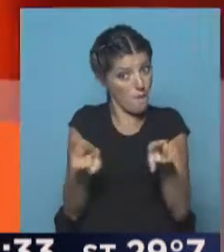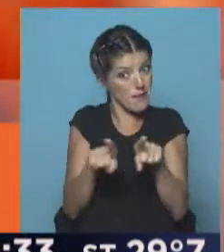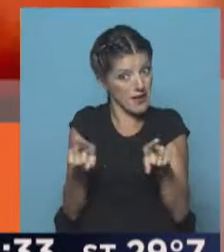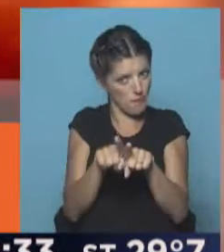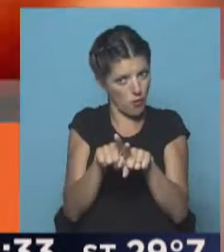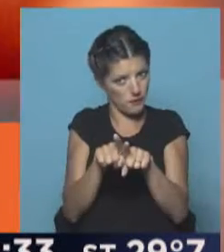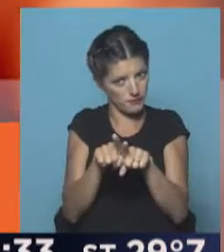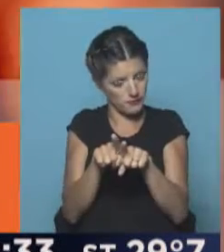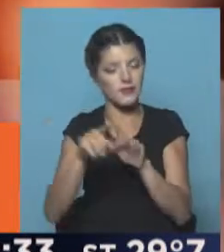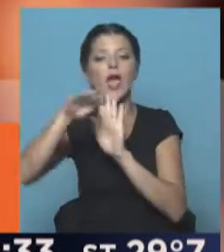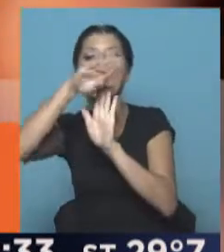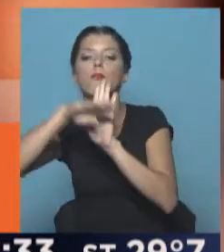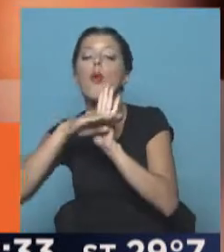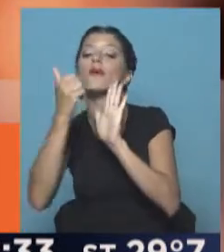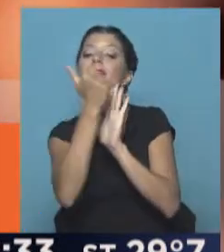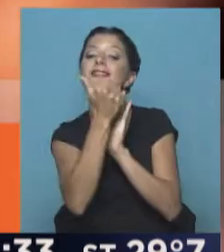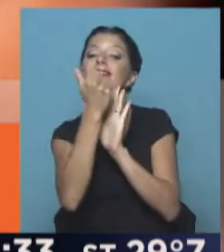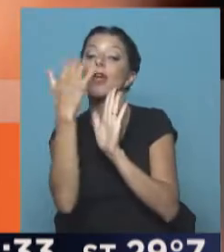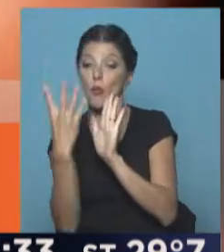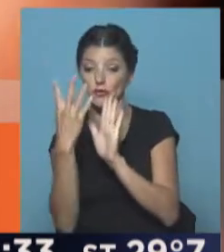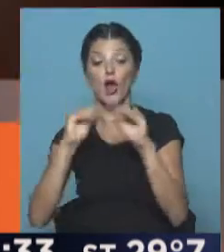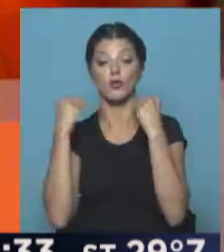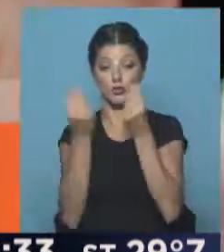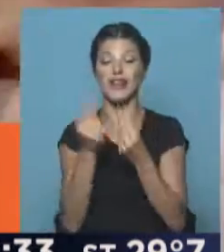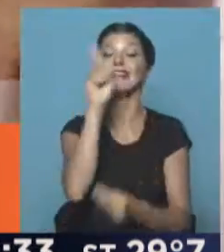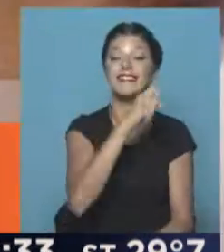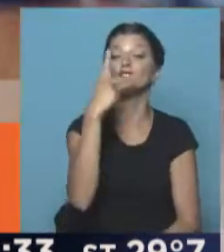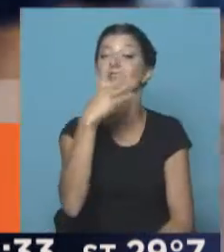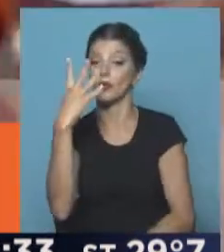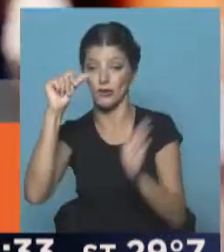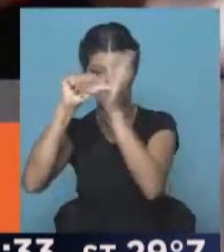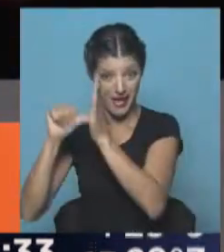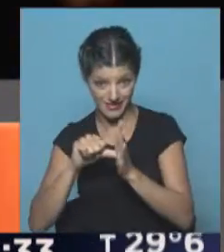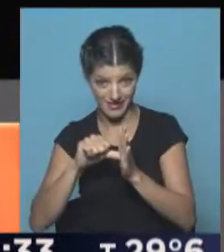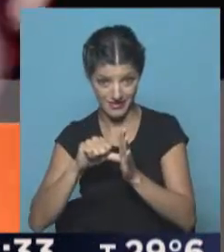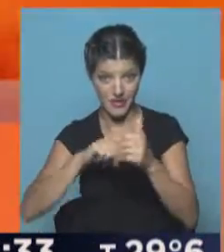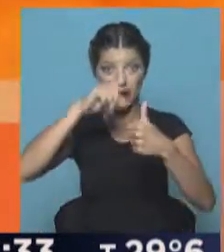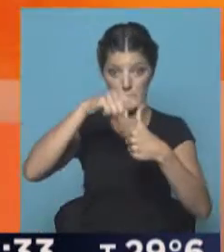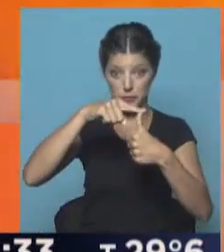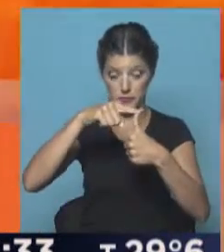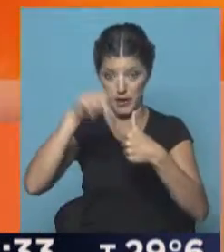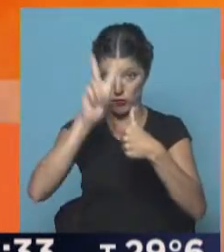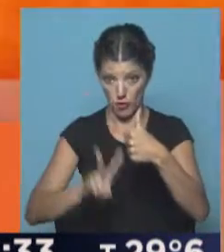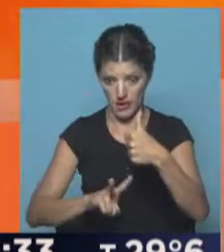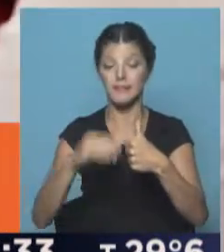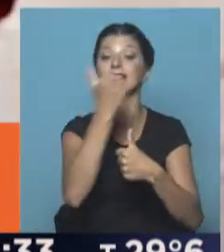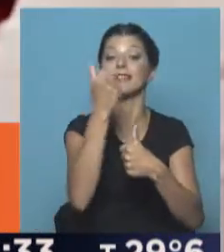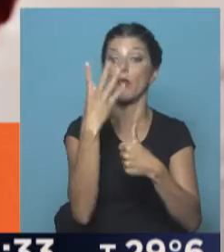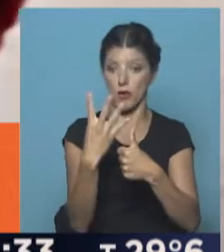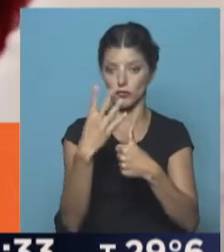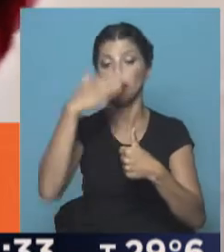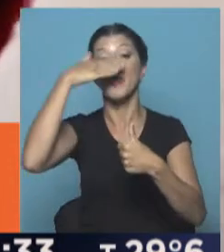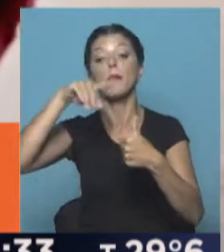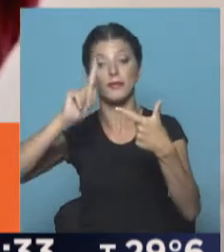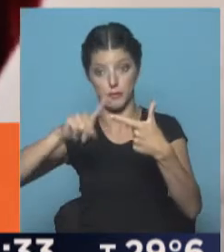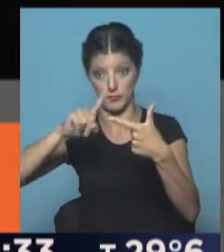lugar 64 en un ranking de 134 países. En el segundo lugar regional